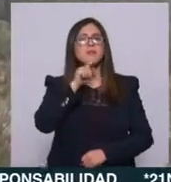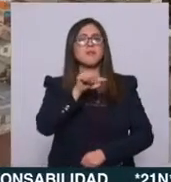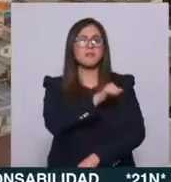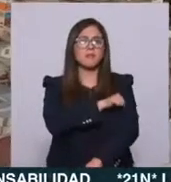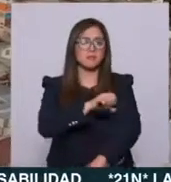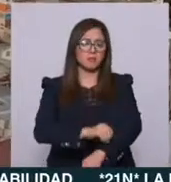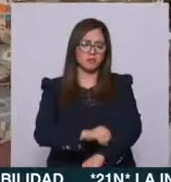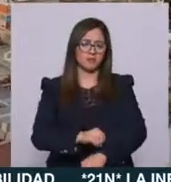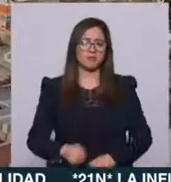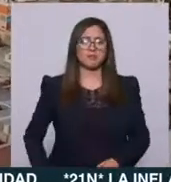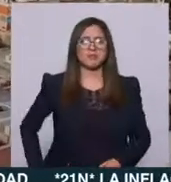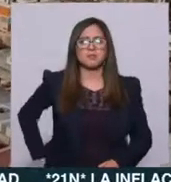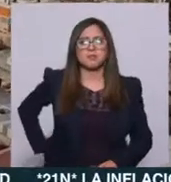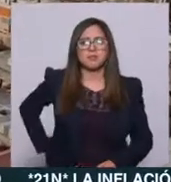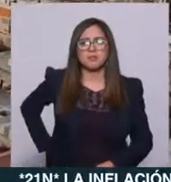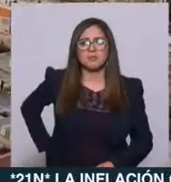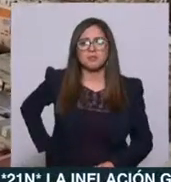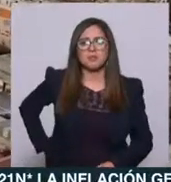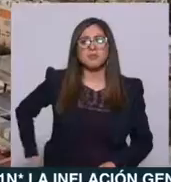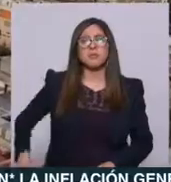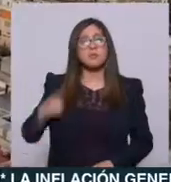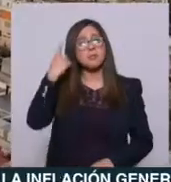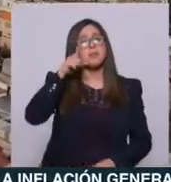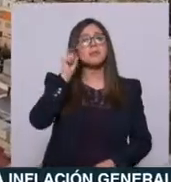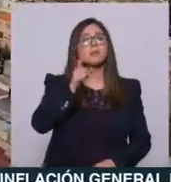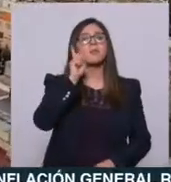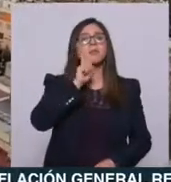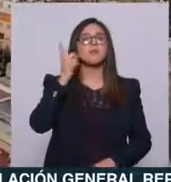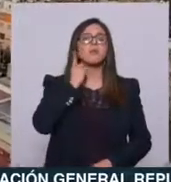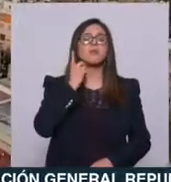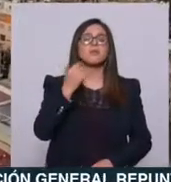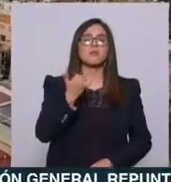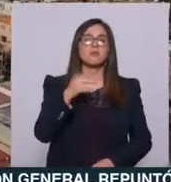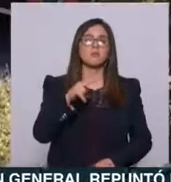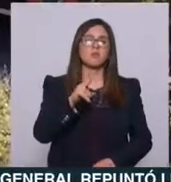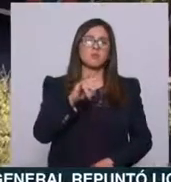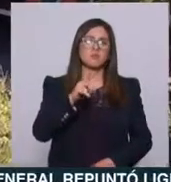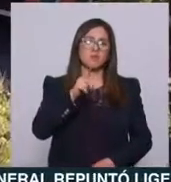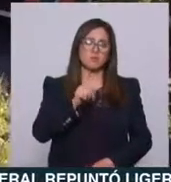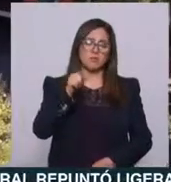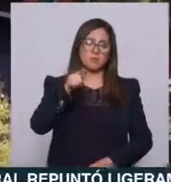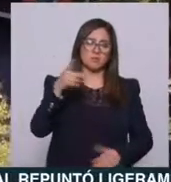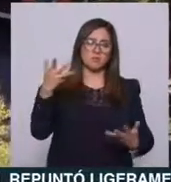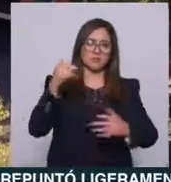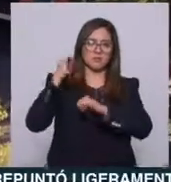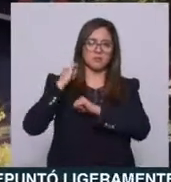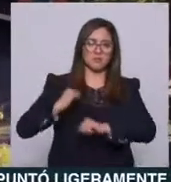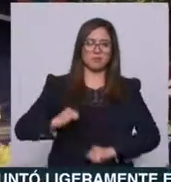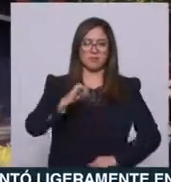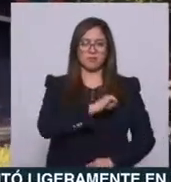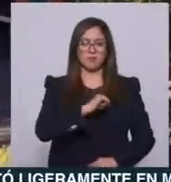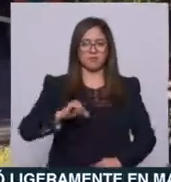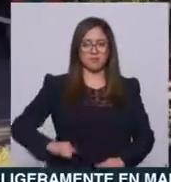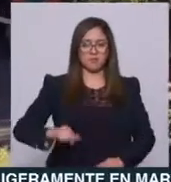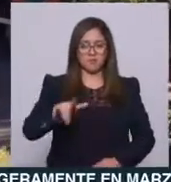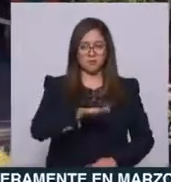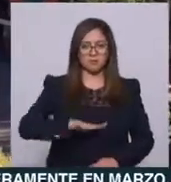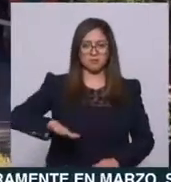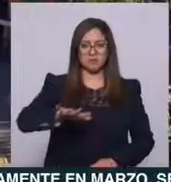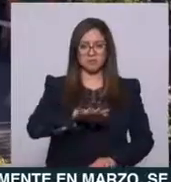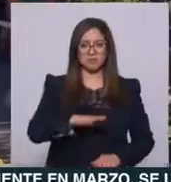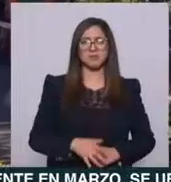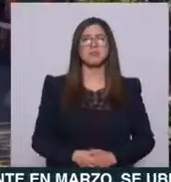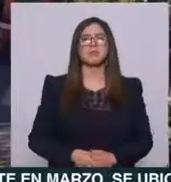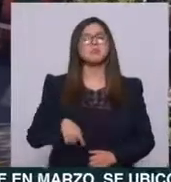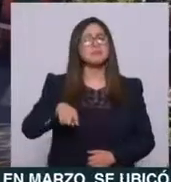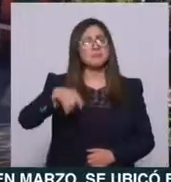Obregón, tema que fue puesto en la agenda por la diputada Yuriri Ayala, quien encabeza la Comisión de Alcaldías y Límites Territoriales. La idea